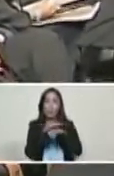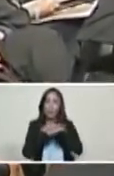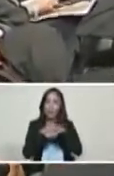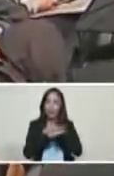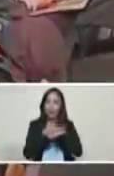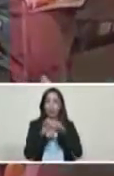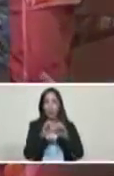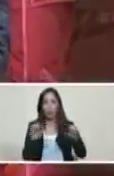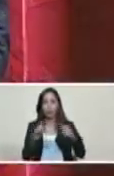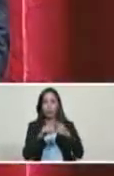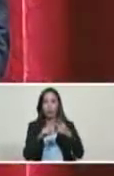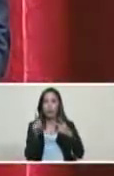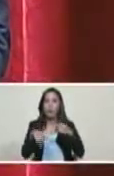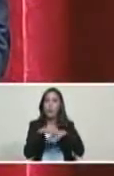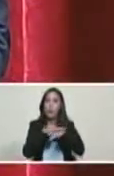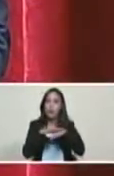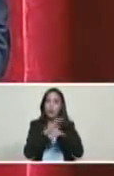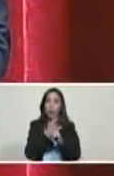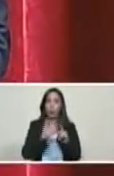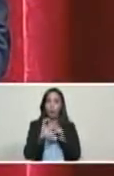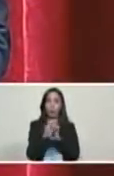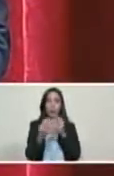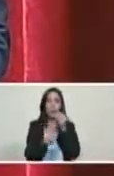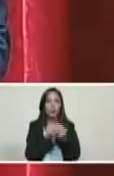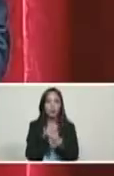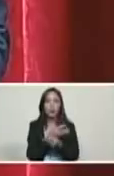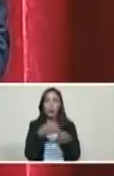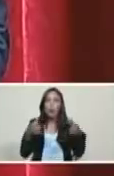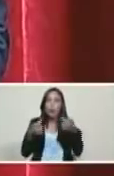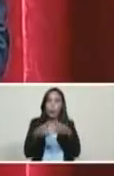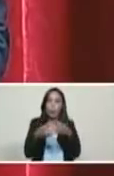de un centro internacional